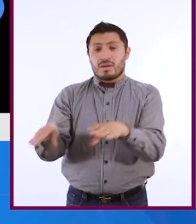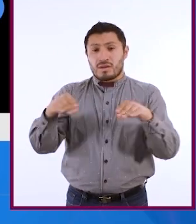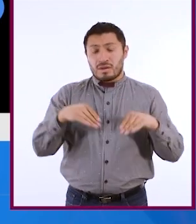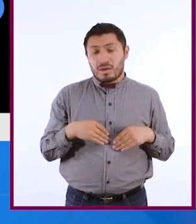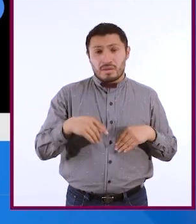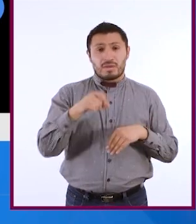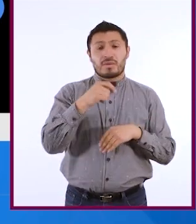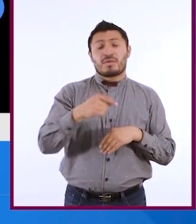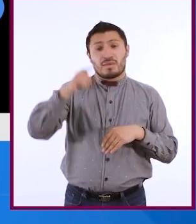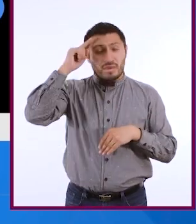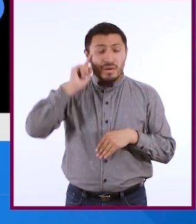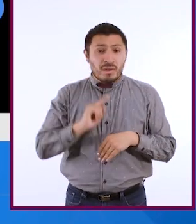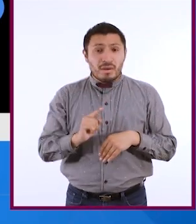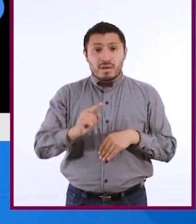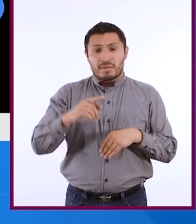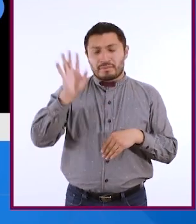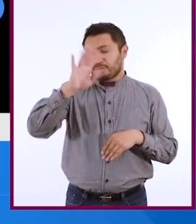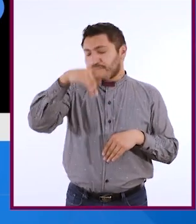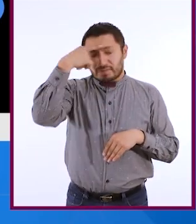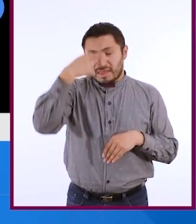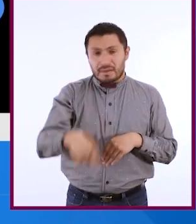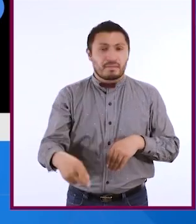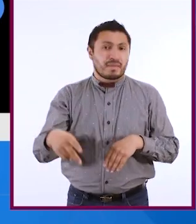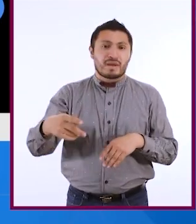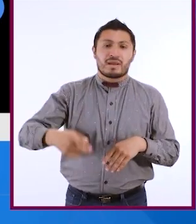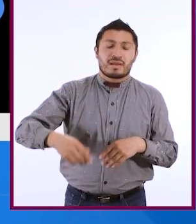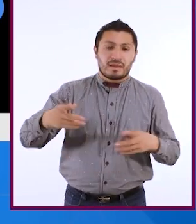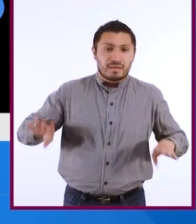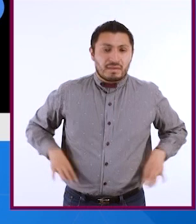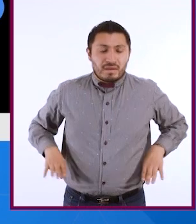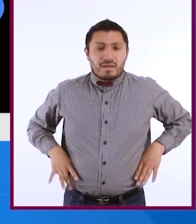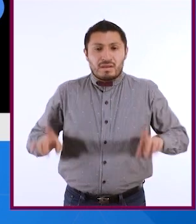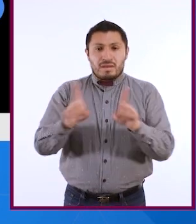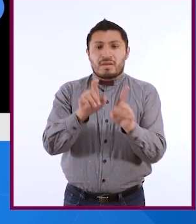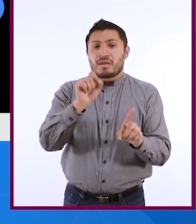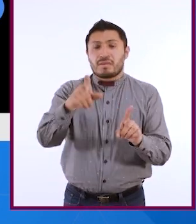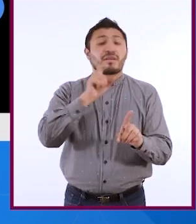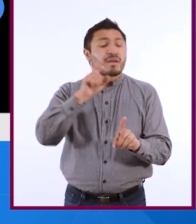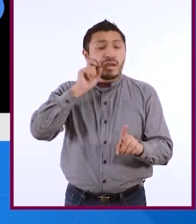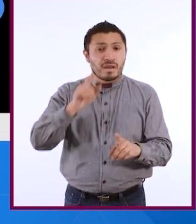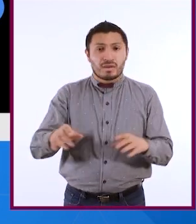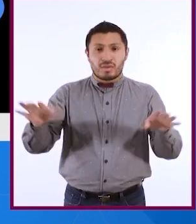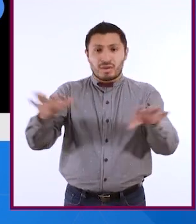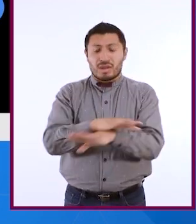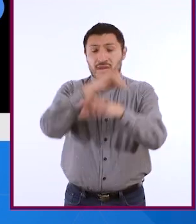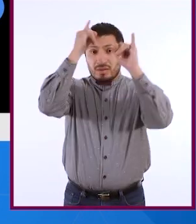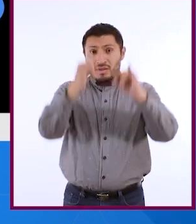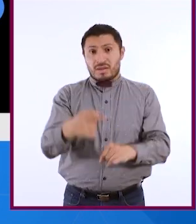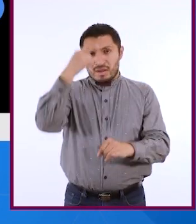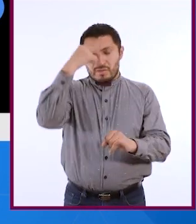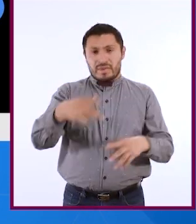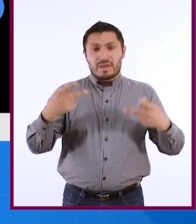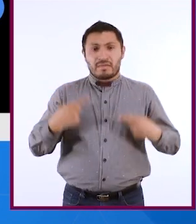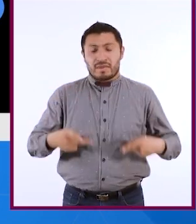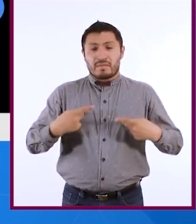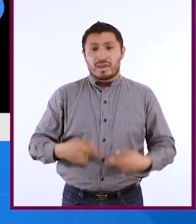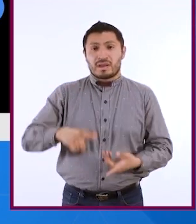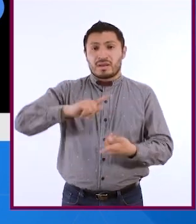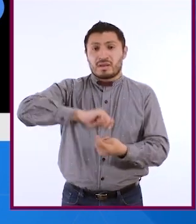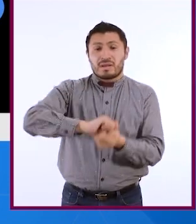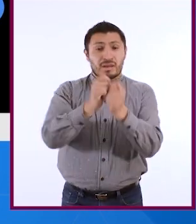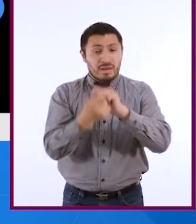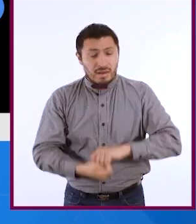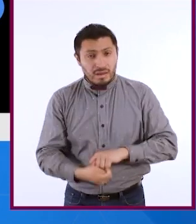para parejas del mismo sexo y cambio de identificación para personas trans. No es para nada